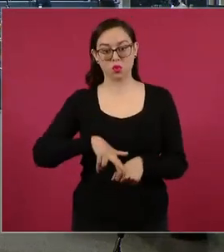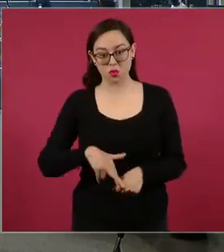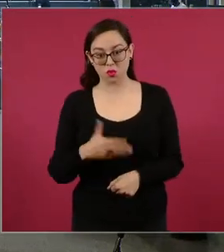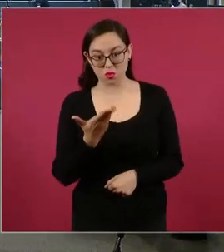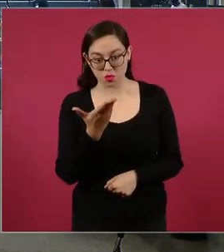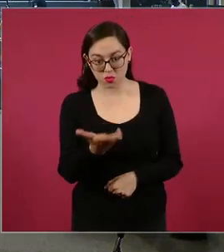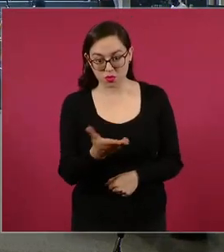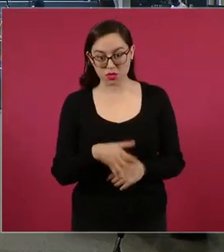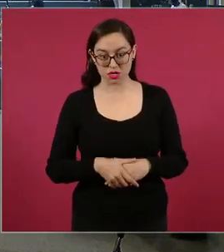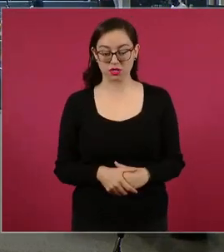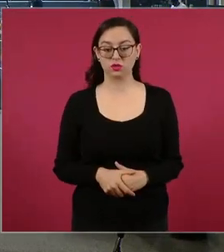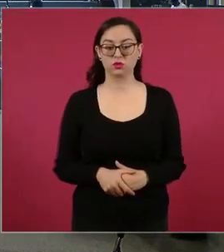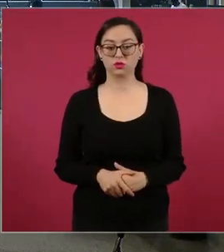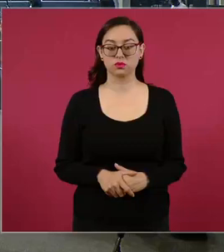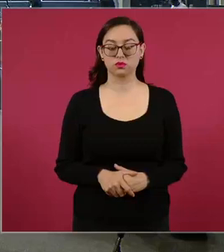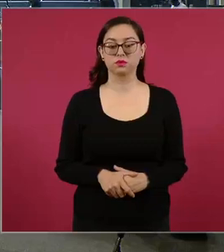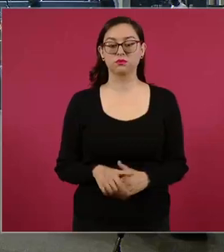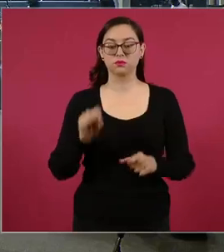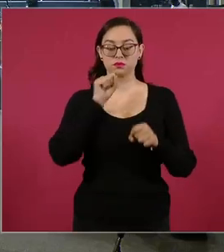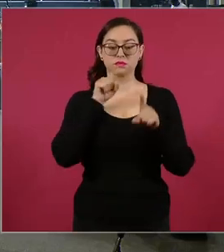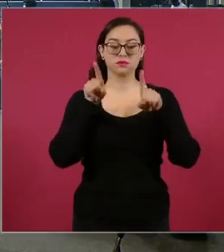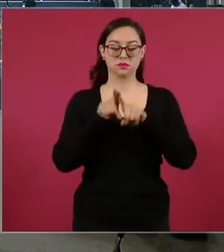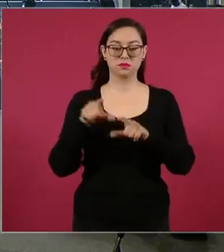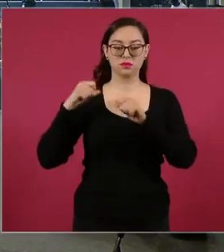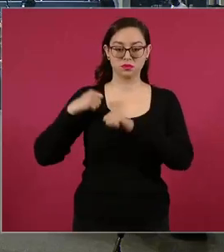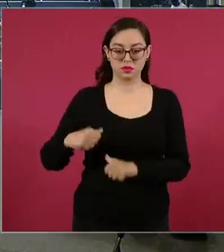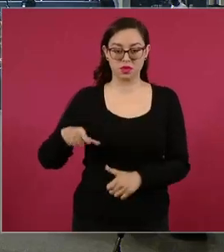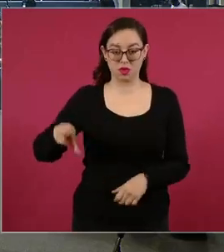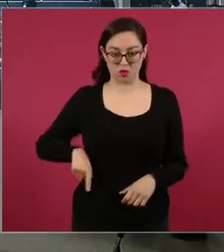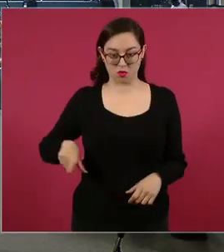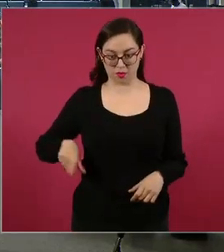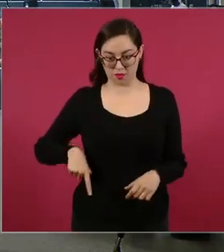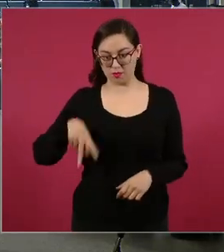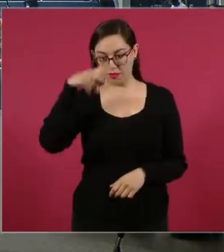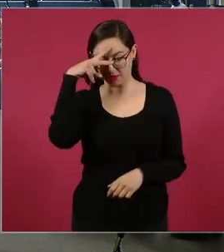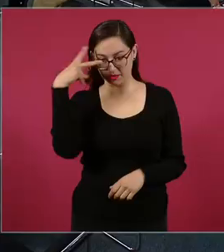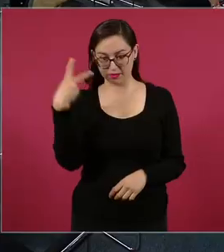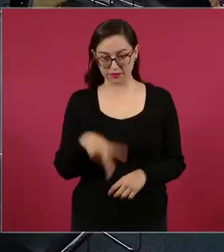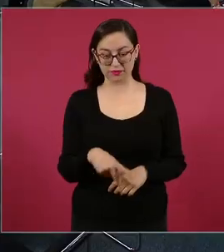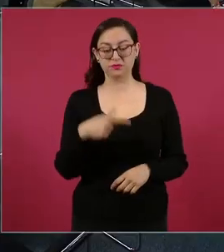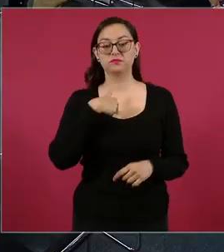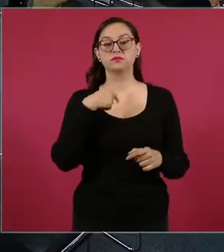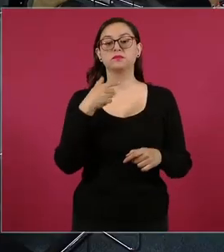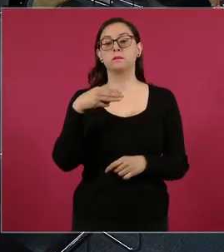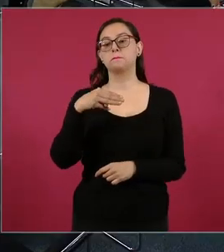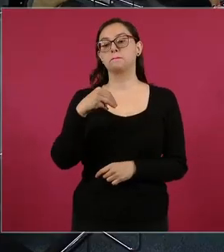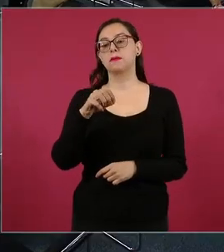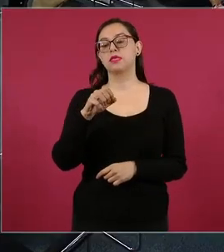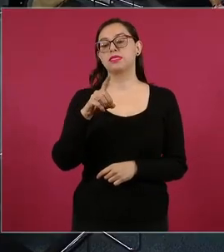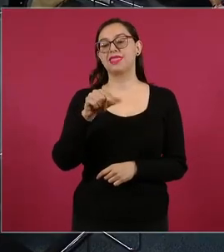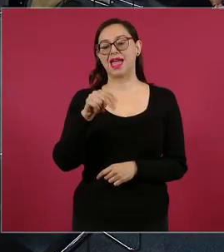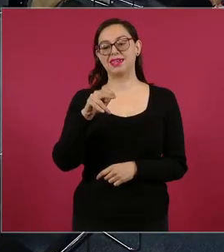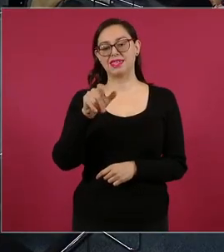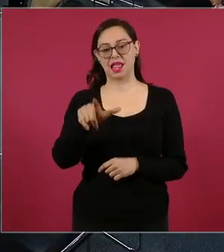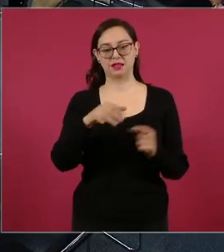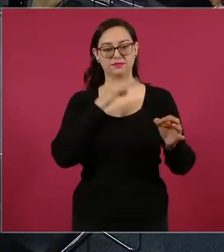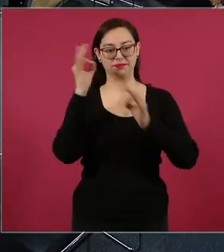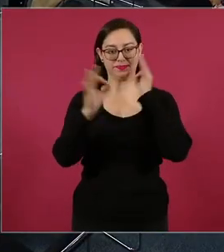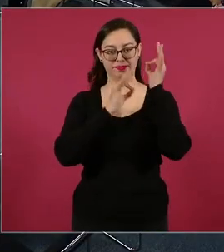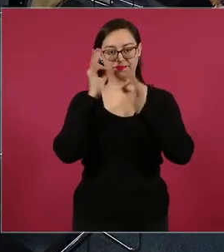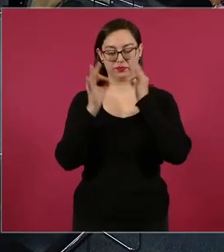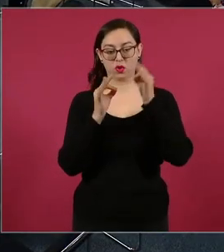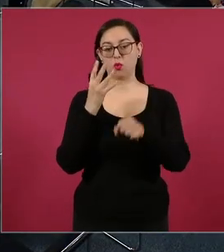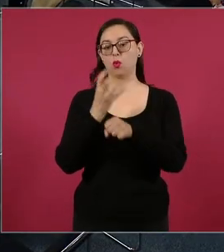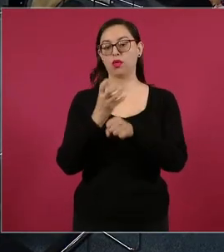funcionarios del Gobierno de México. Daniel Marmolejo, de la Cuarta República. Señor presidente, quisiera comenzar con un